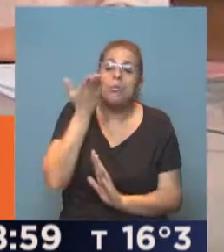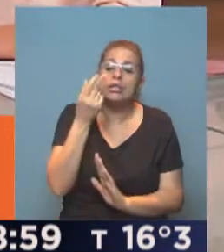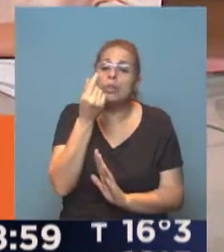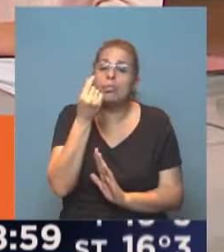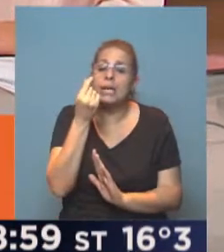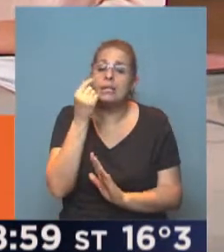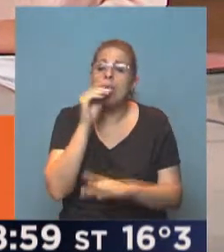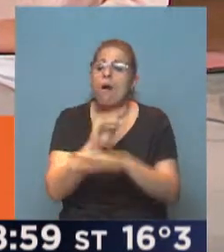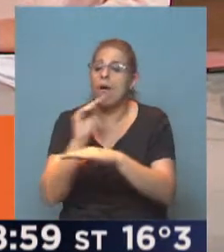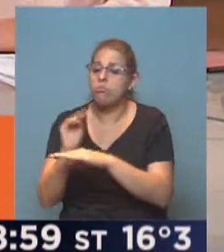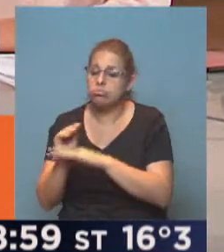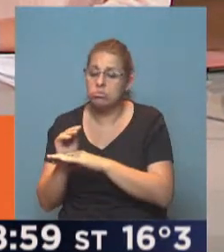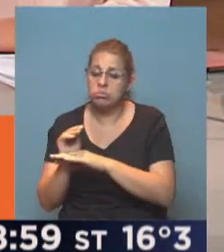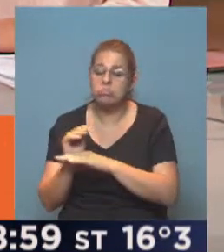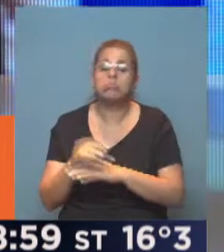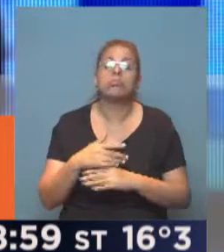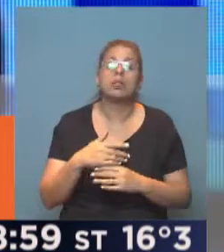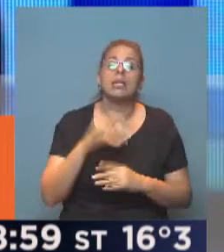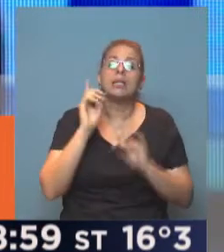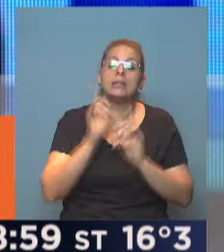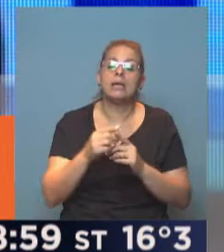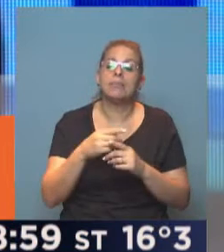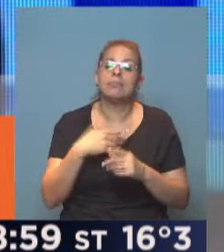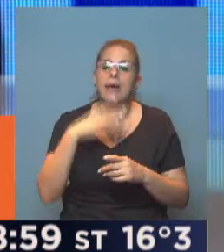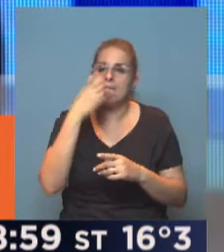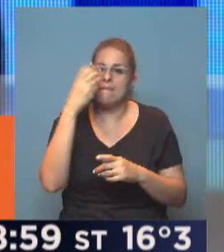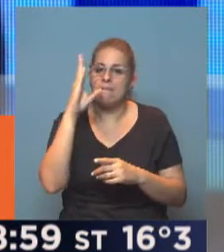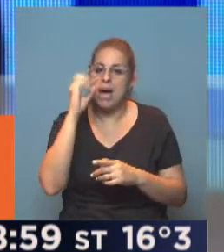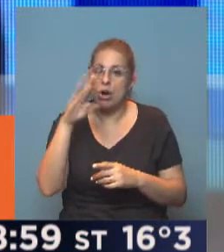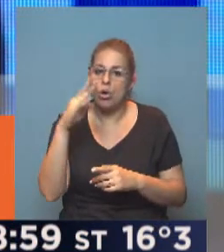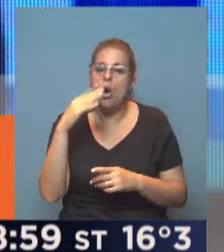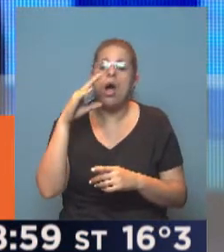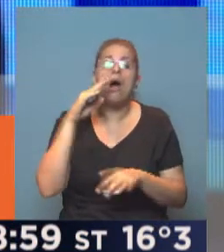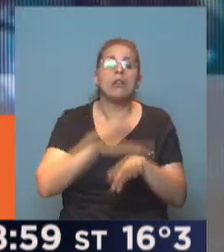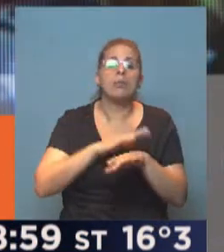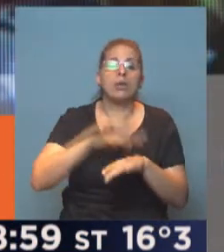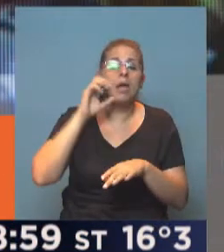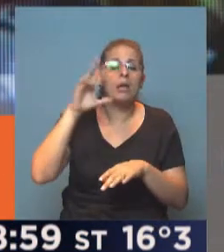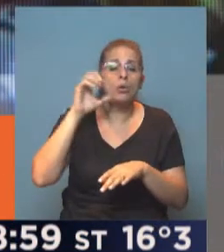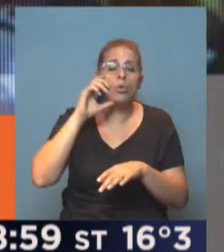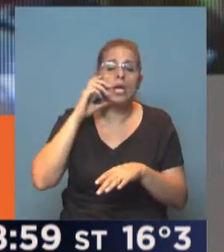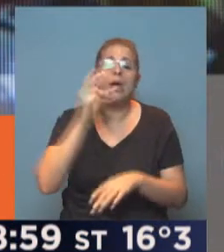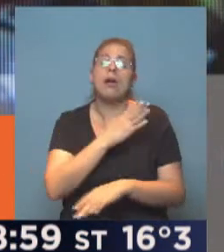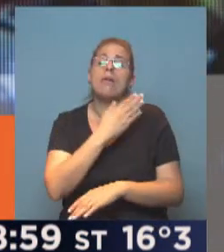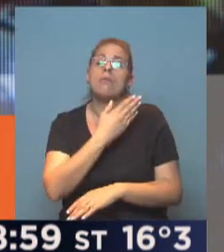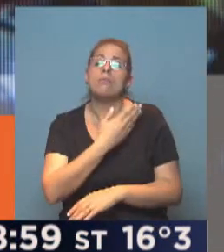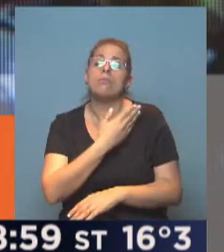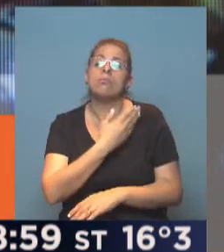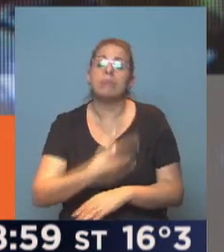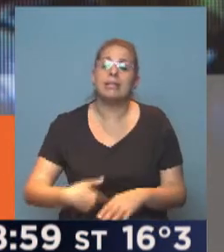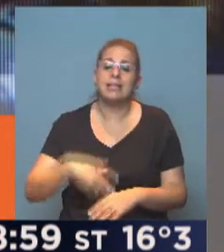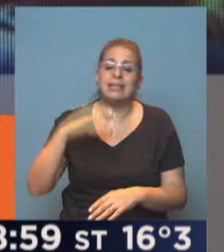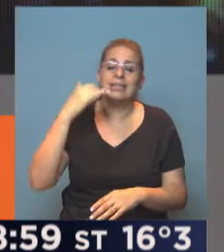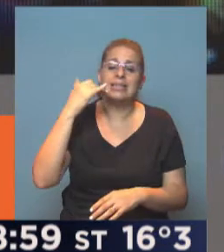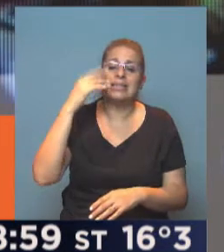todo de la canasta alimentaria. Y al mismo tiempo una corrida bancaria provocada por Aranguren, el presidente de Shell en aquel momento, que pudiendo comprar